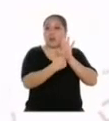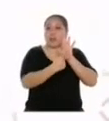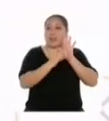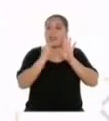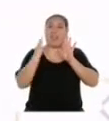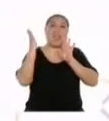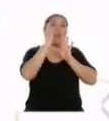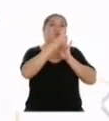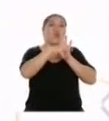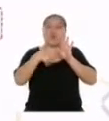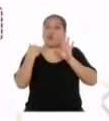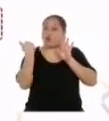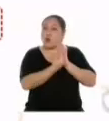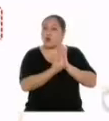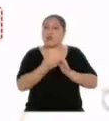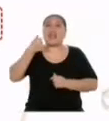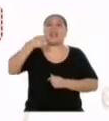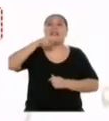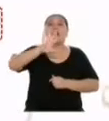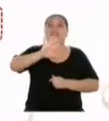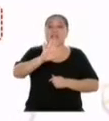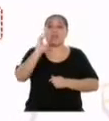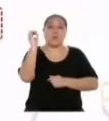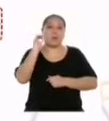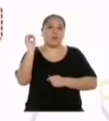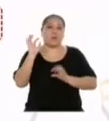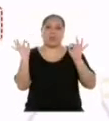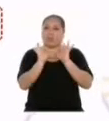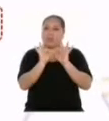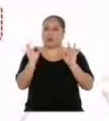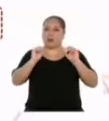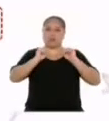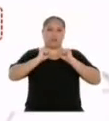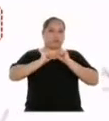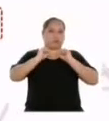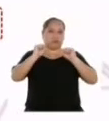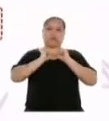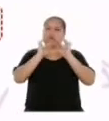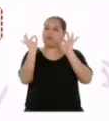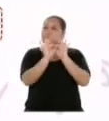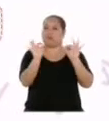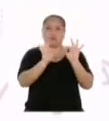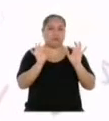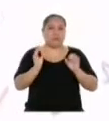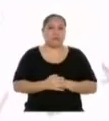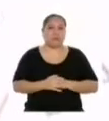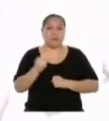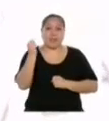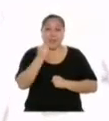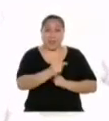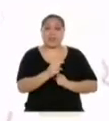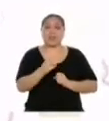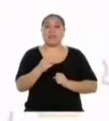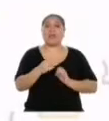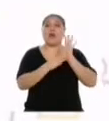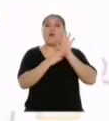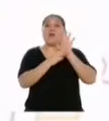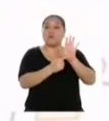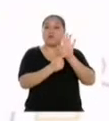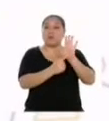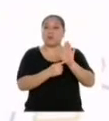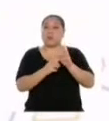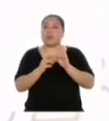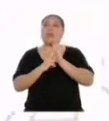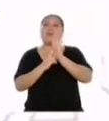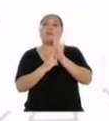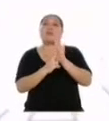los encuestados, el 15% no realiza ningún ejercicio físico. Y si esta muestra es representativa de nuestra familia